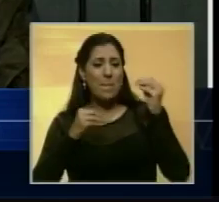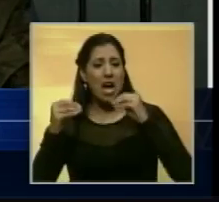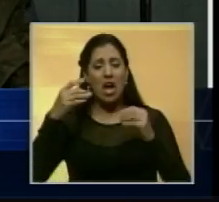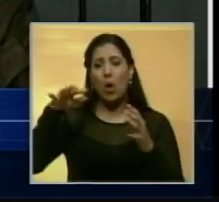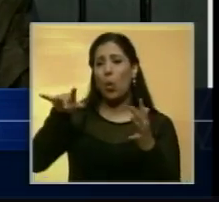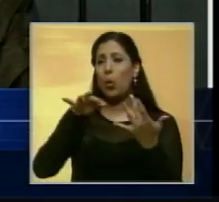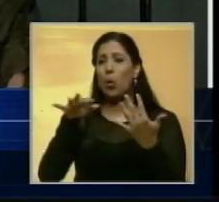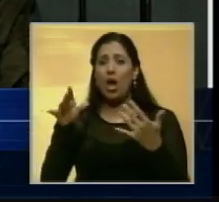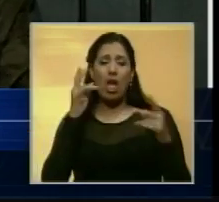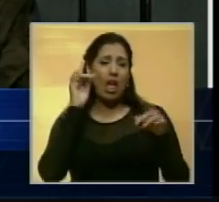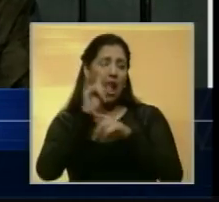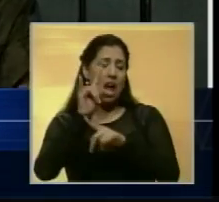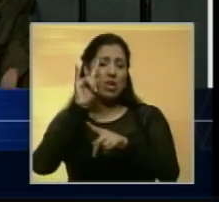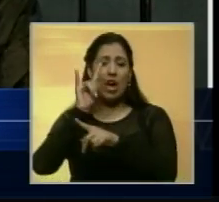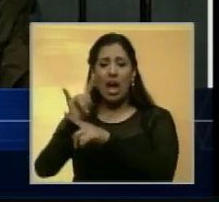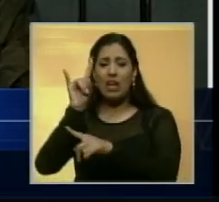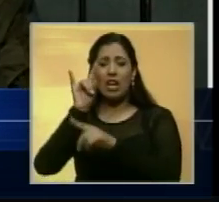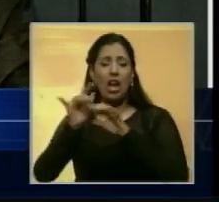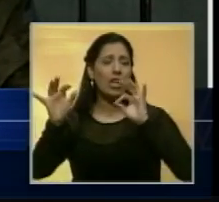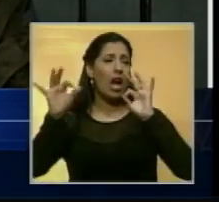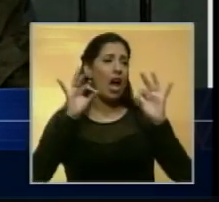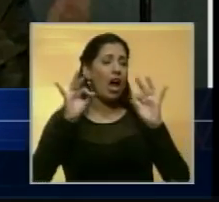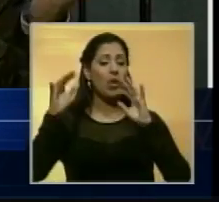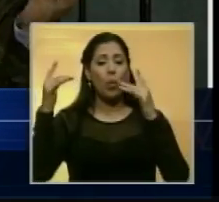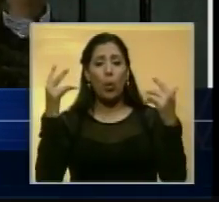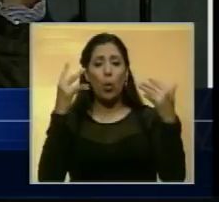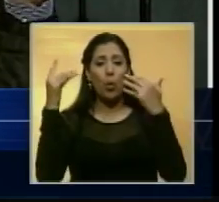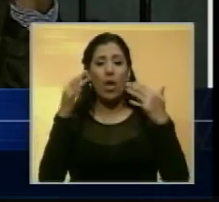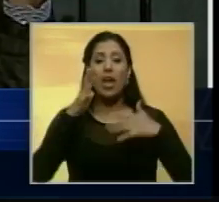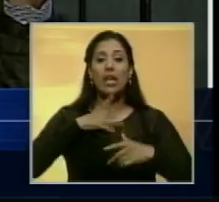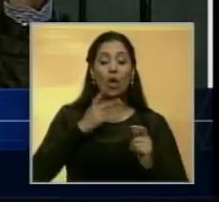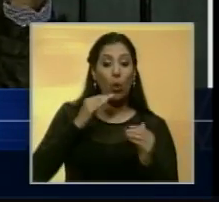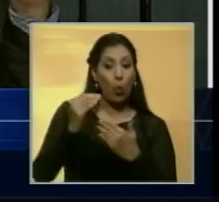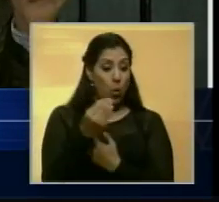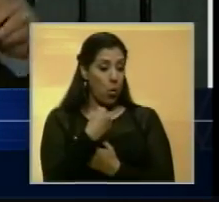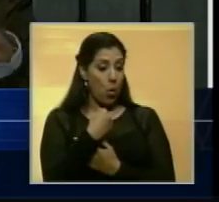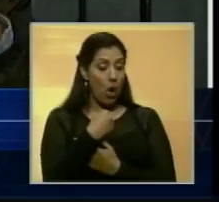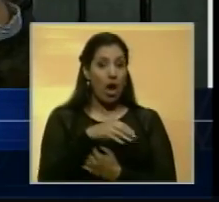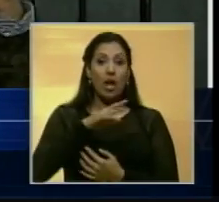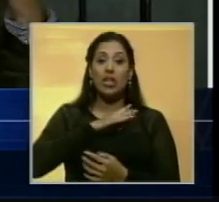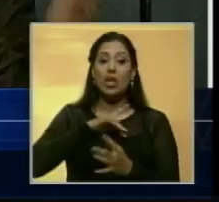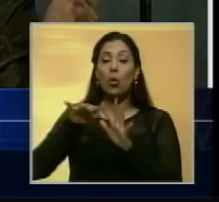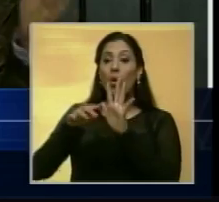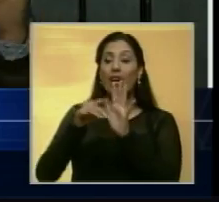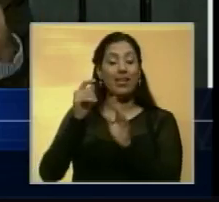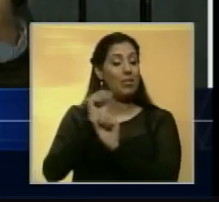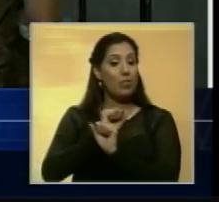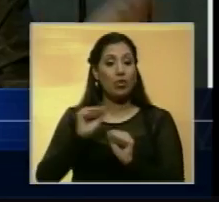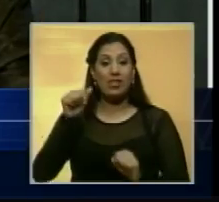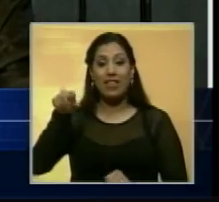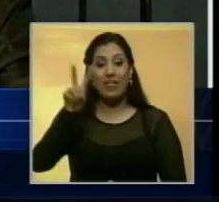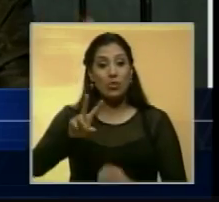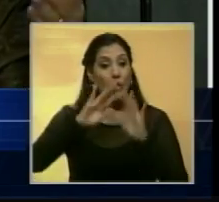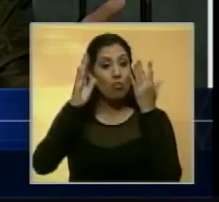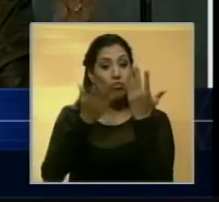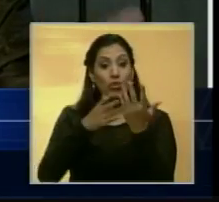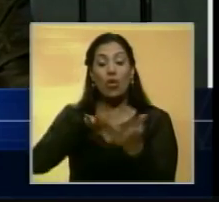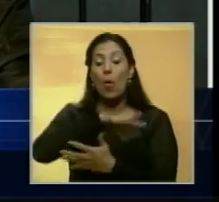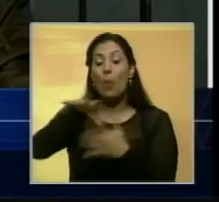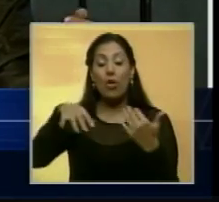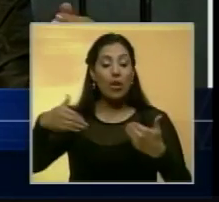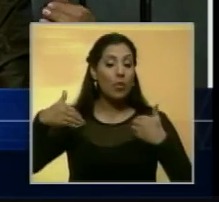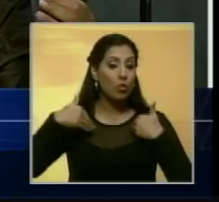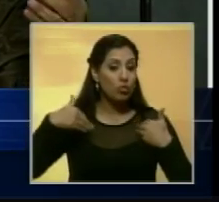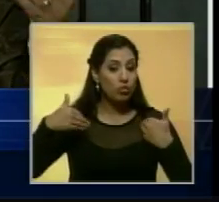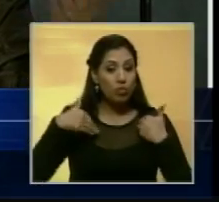en comparsa, de embuste en embuste, de teatro en teatro, trate de ocultar lo que es ya inocultable en Venezuela y en el mundo, que es la